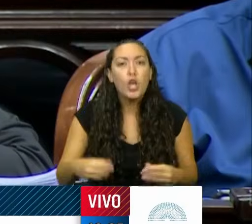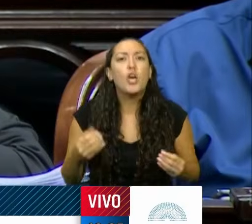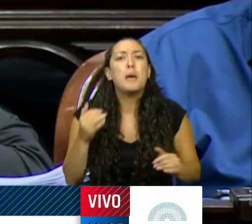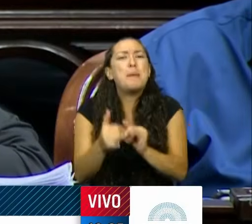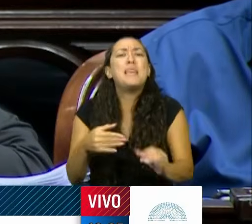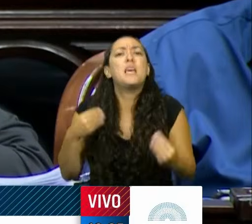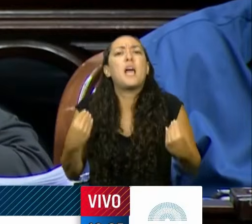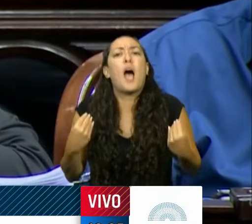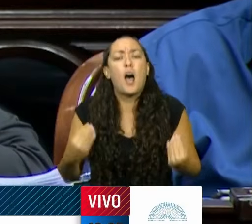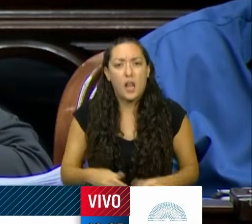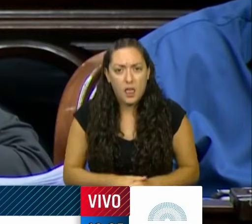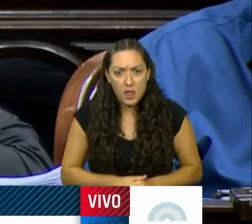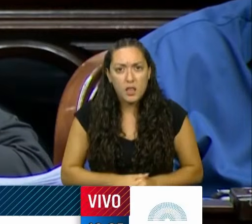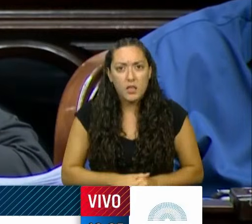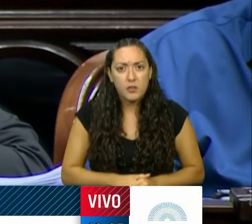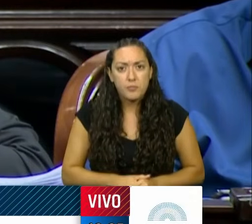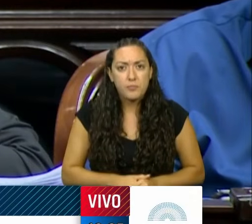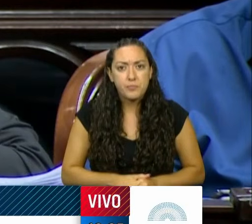a explicar